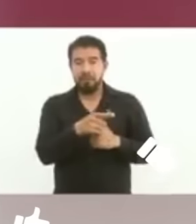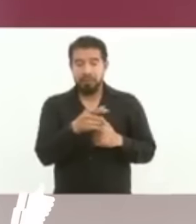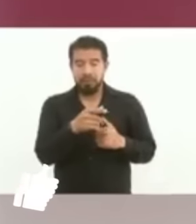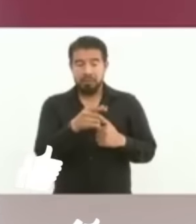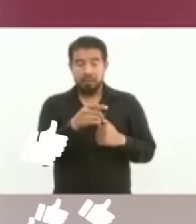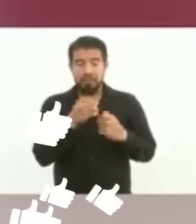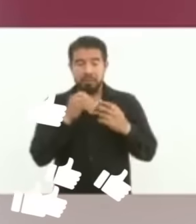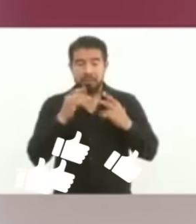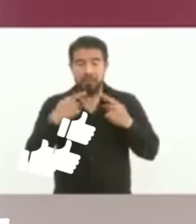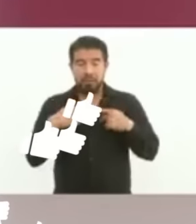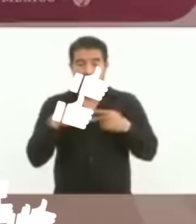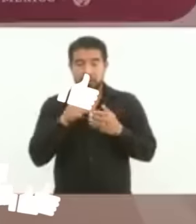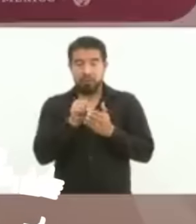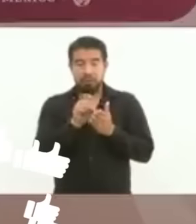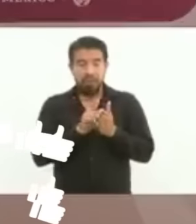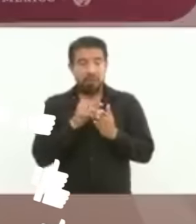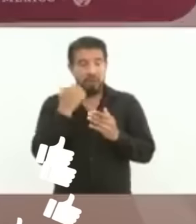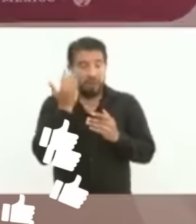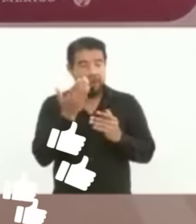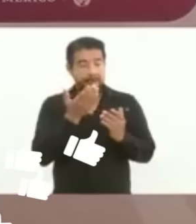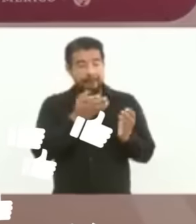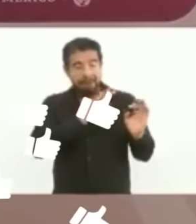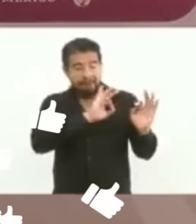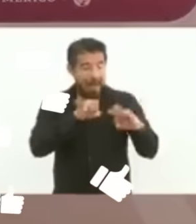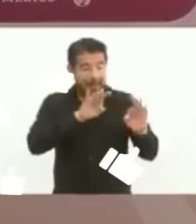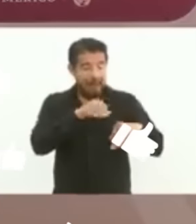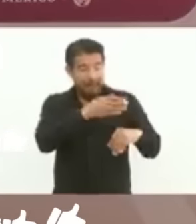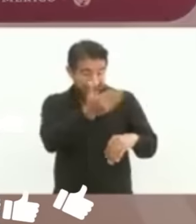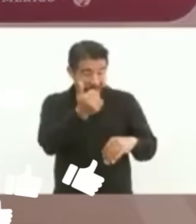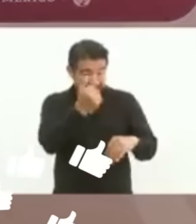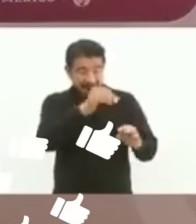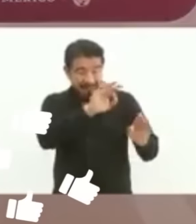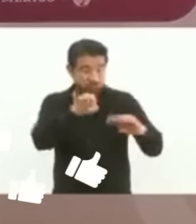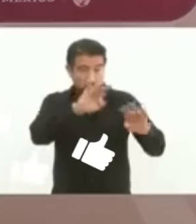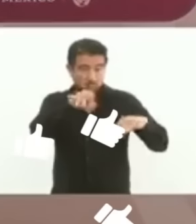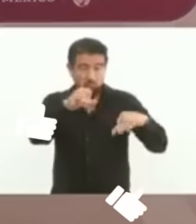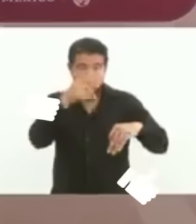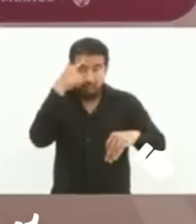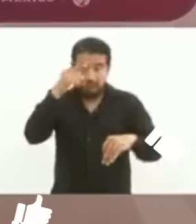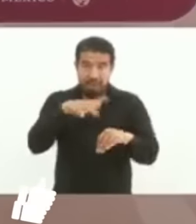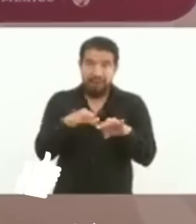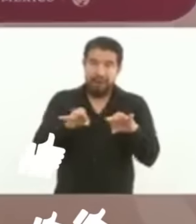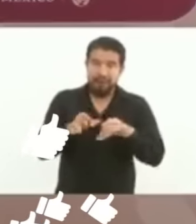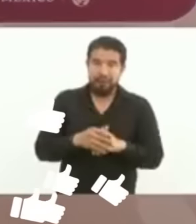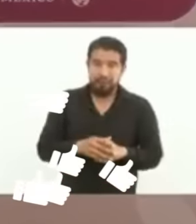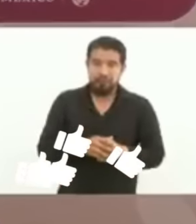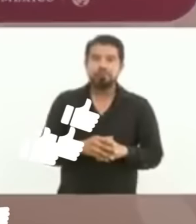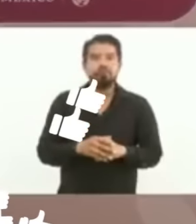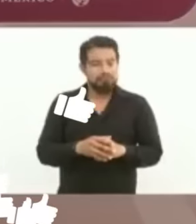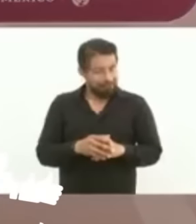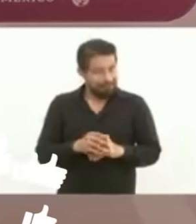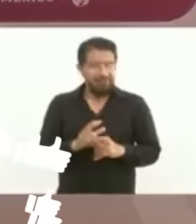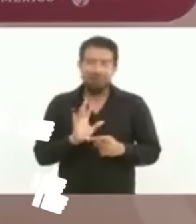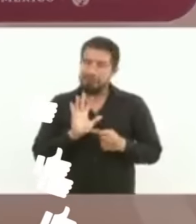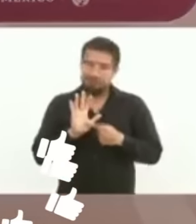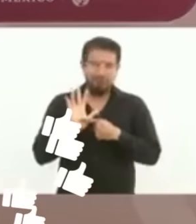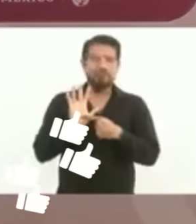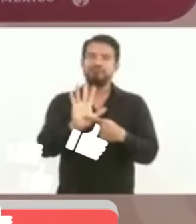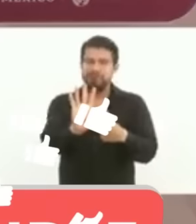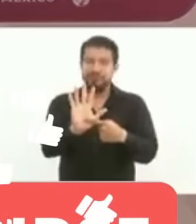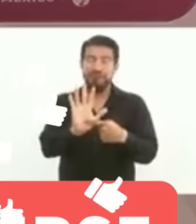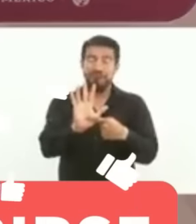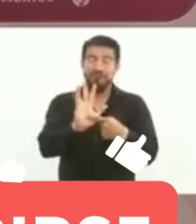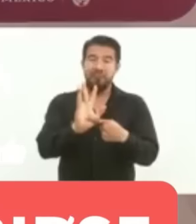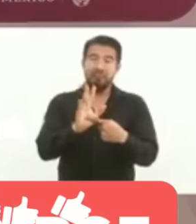solicitud tienen de trabajo y esto está probado todos